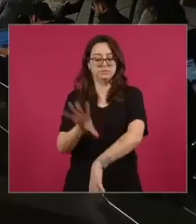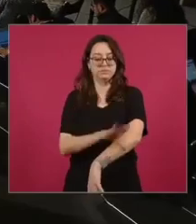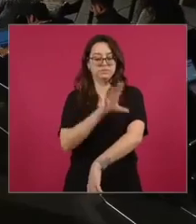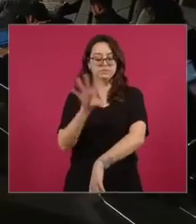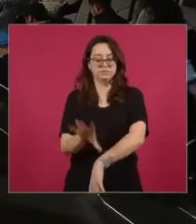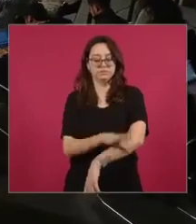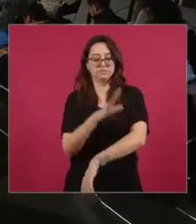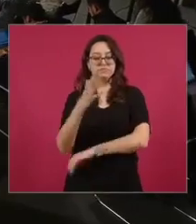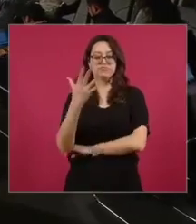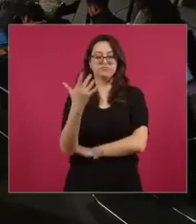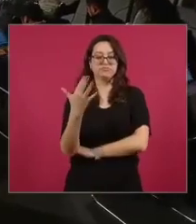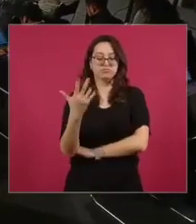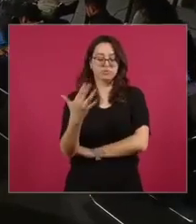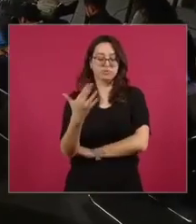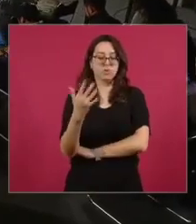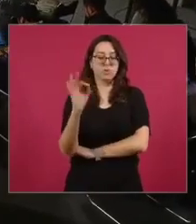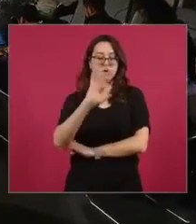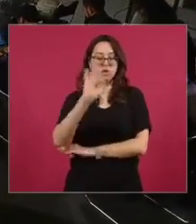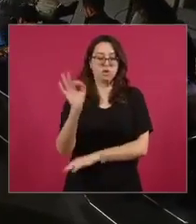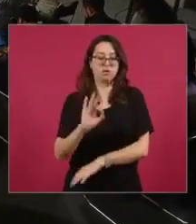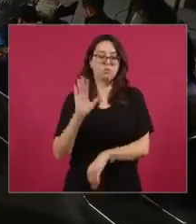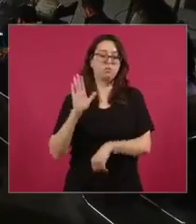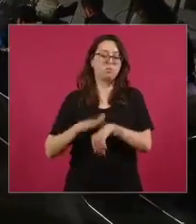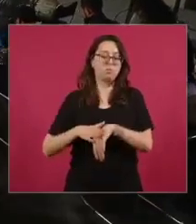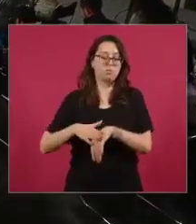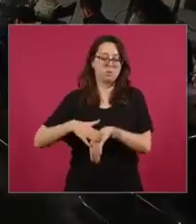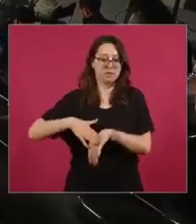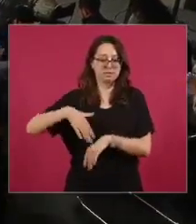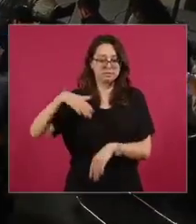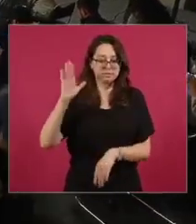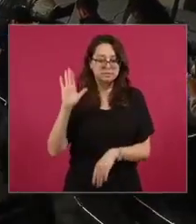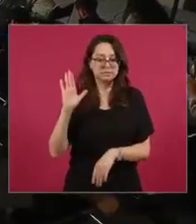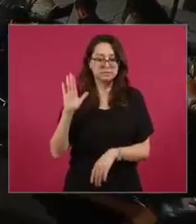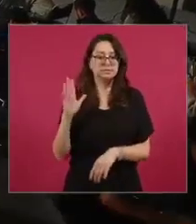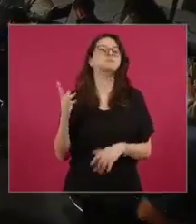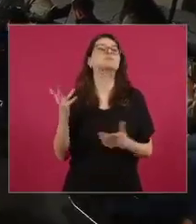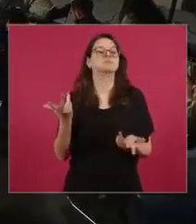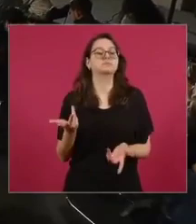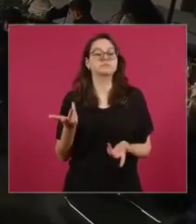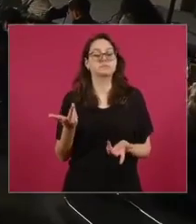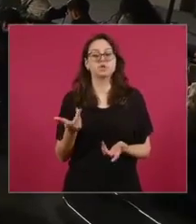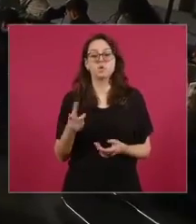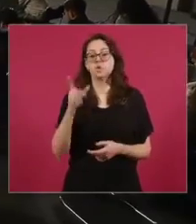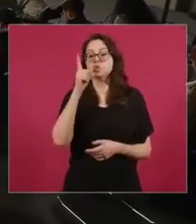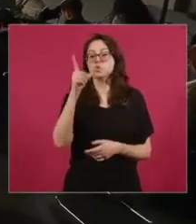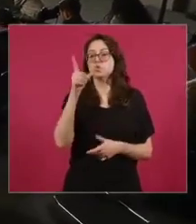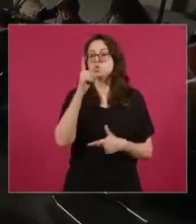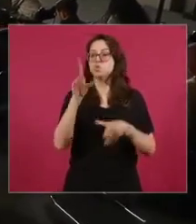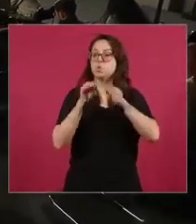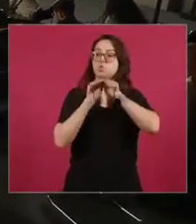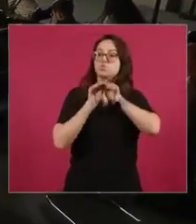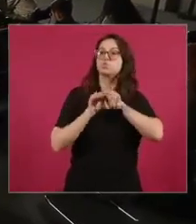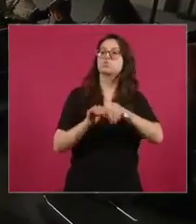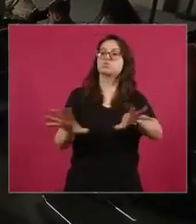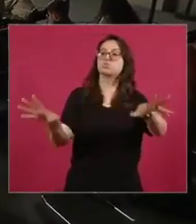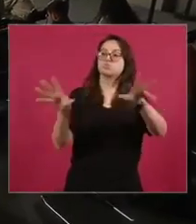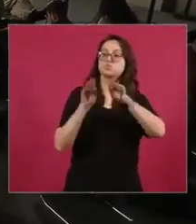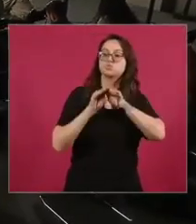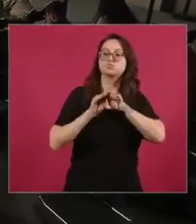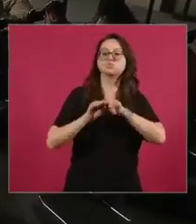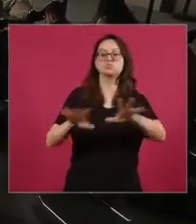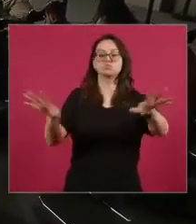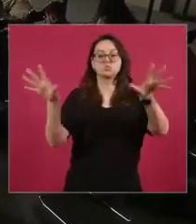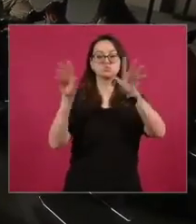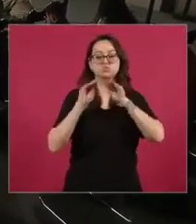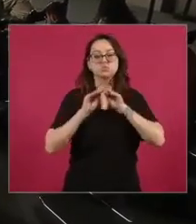más del 50% de la generación de energía eléctrica para que se siga